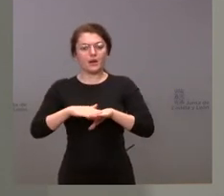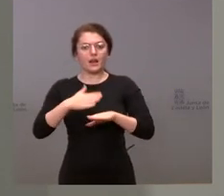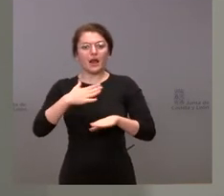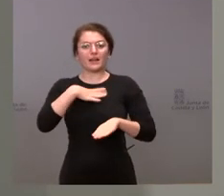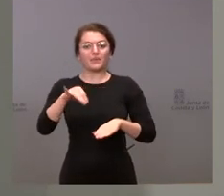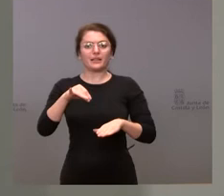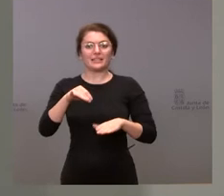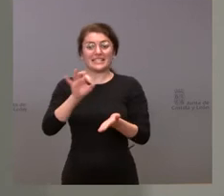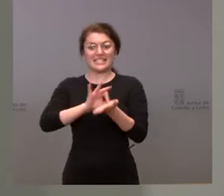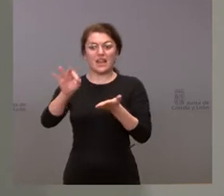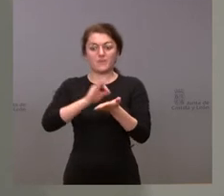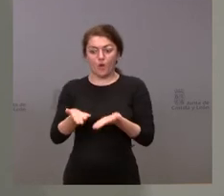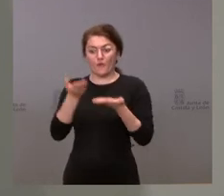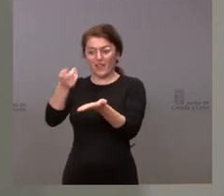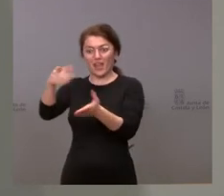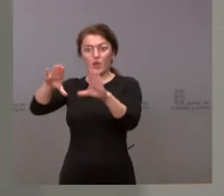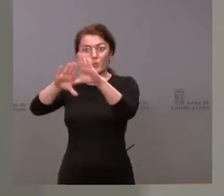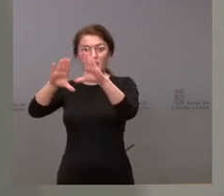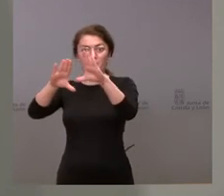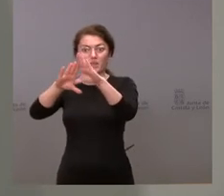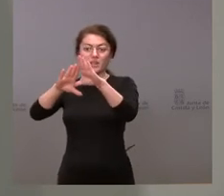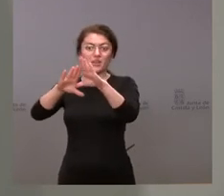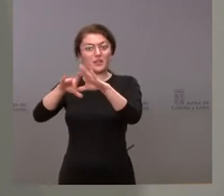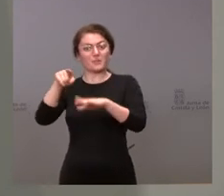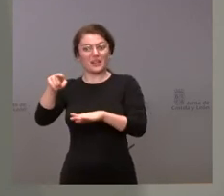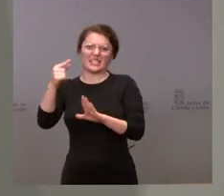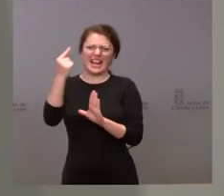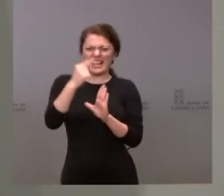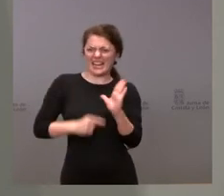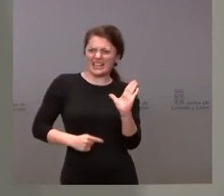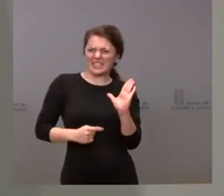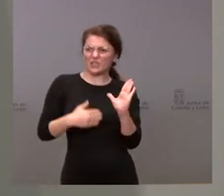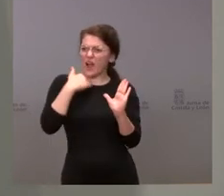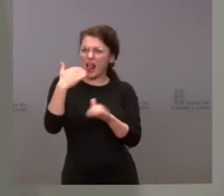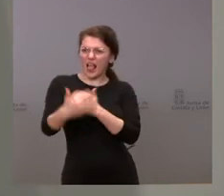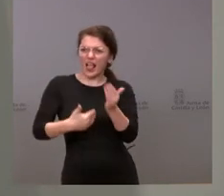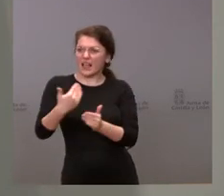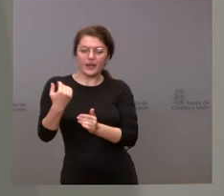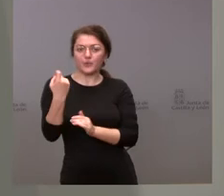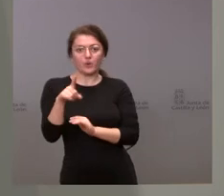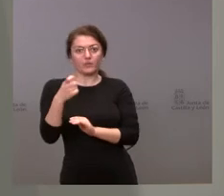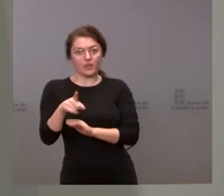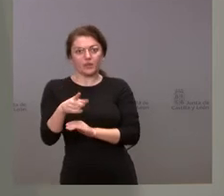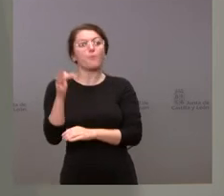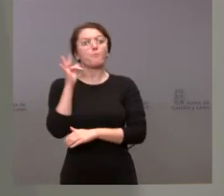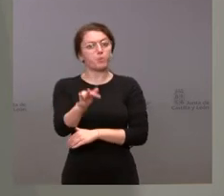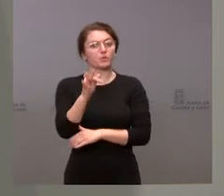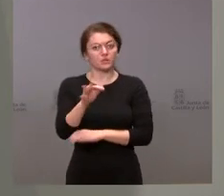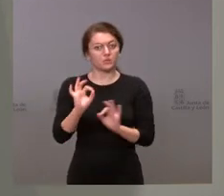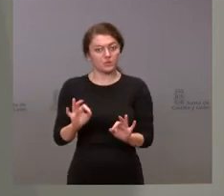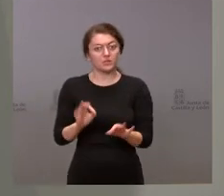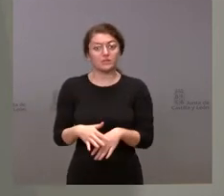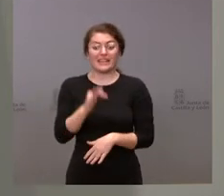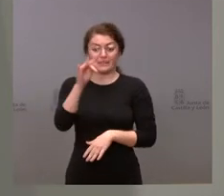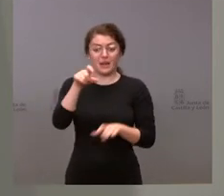madrid' sin que esto suponga requisitos adicionales de tramitaciones administrativas para obtención de permisos y además las